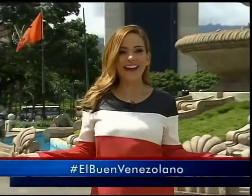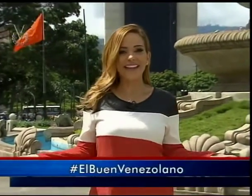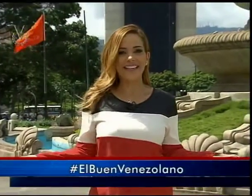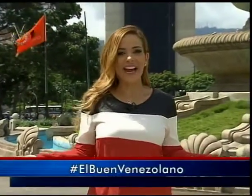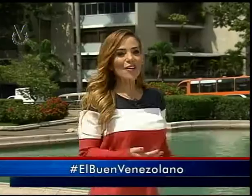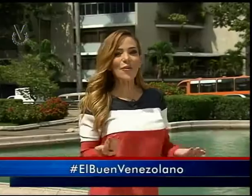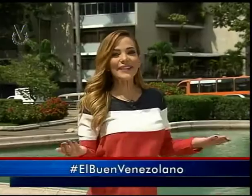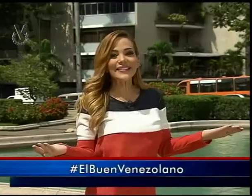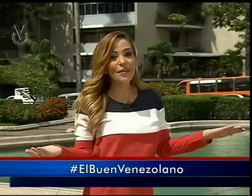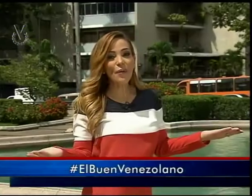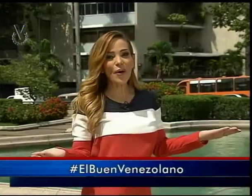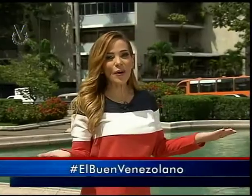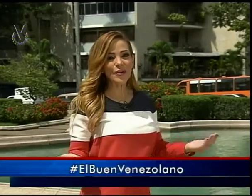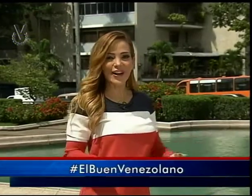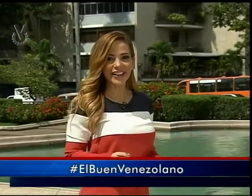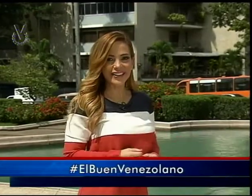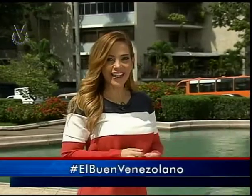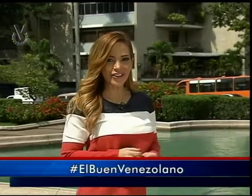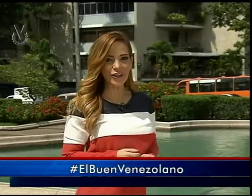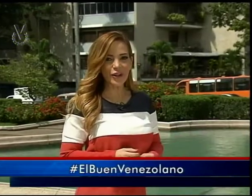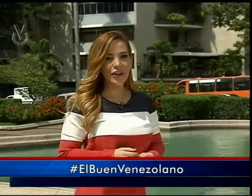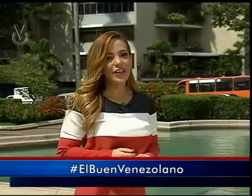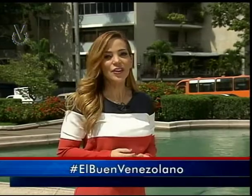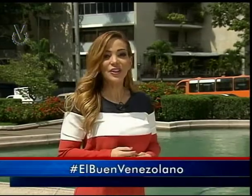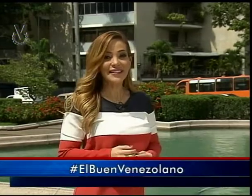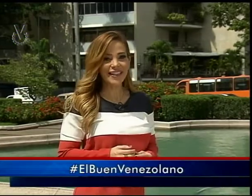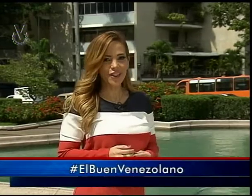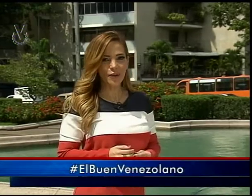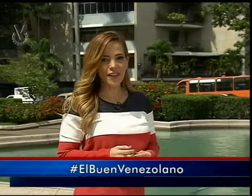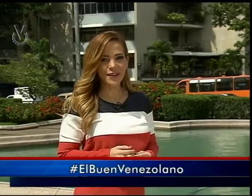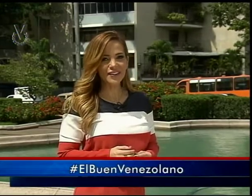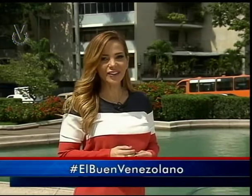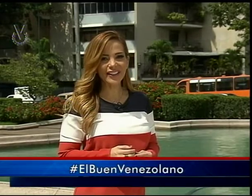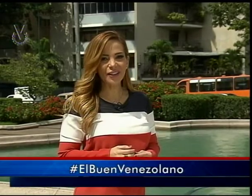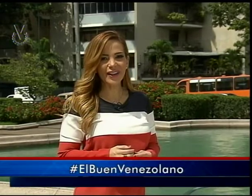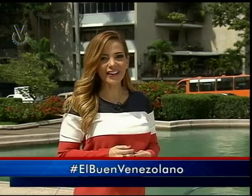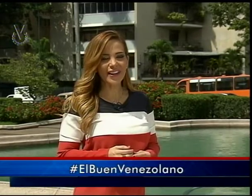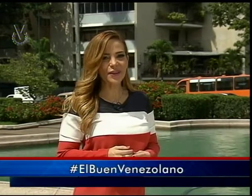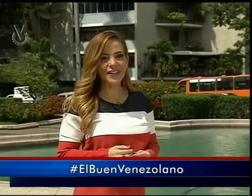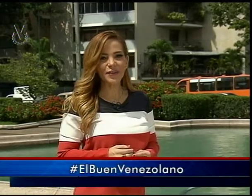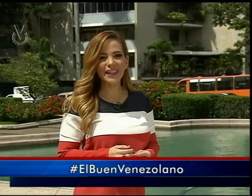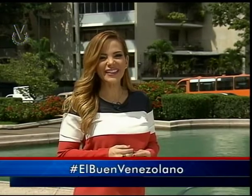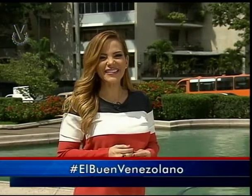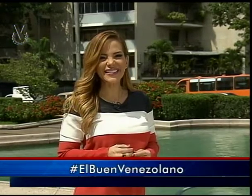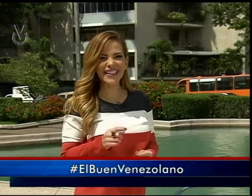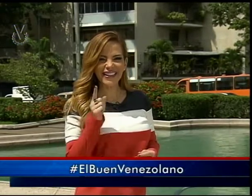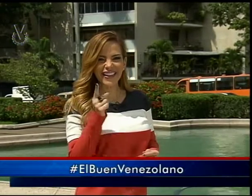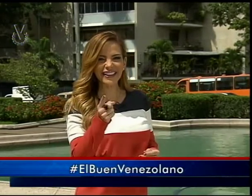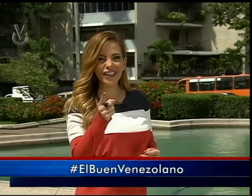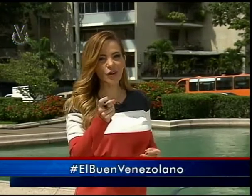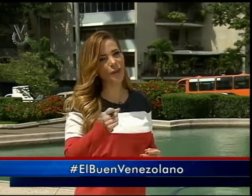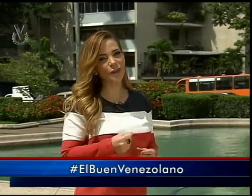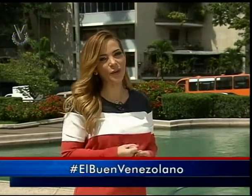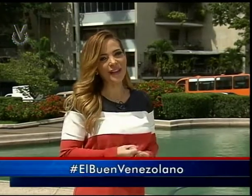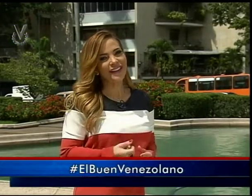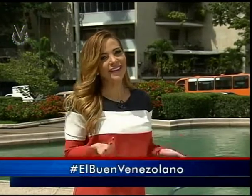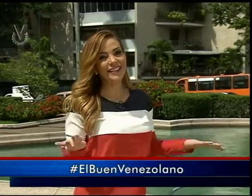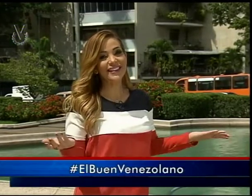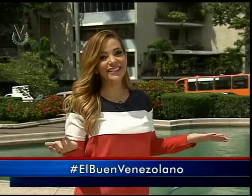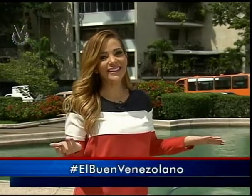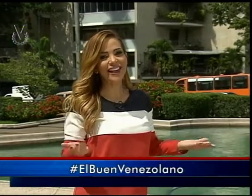vida diaria cuesta poco y vale tanto. Noticiero Venevisión te recuerda que Venezuela necesita de gente como